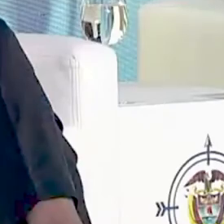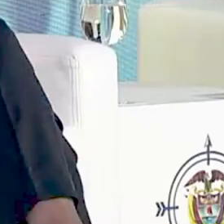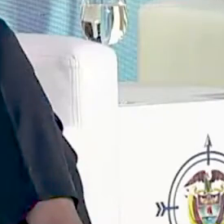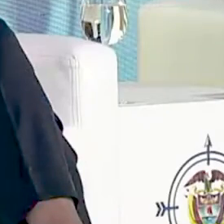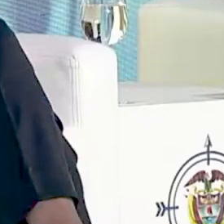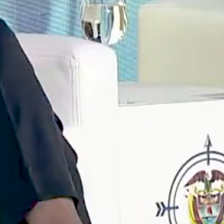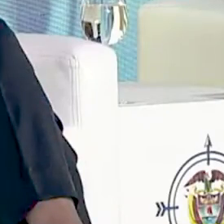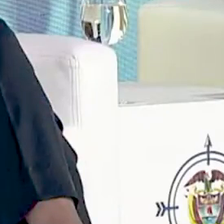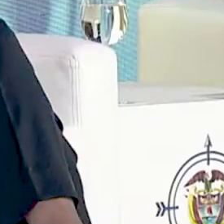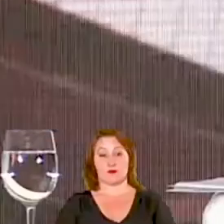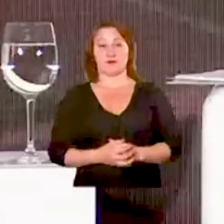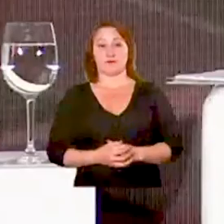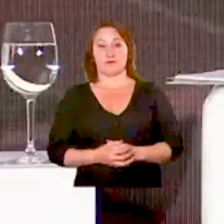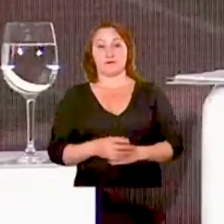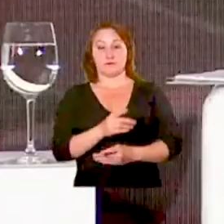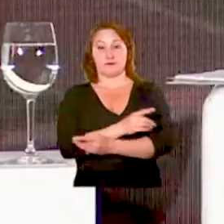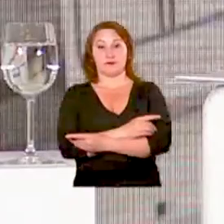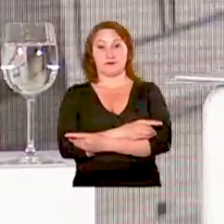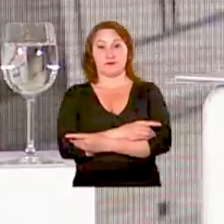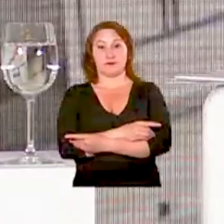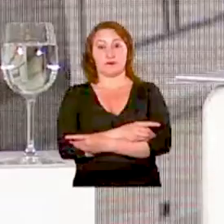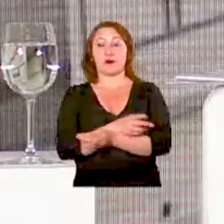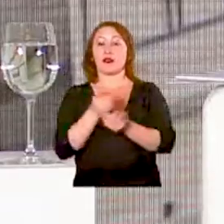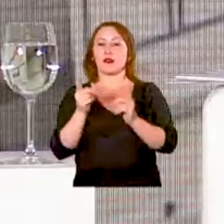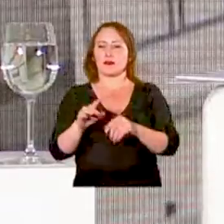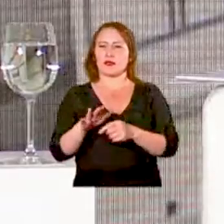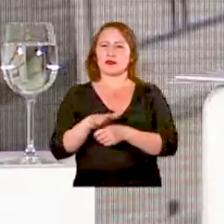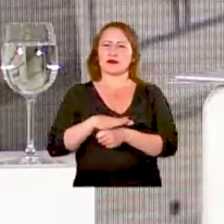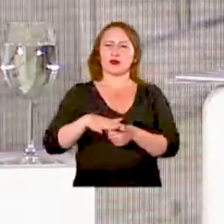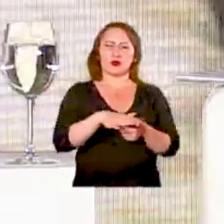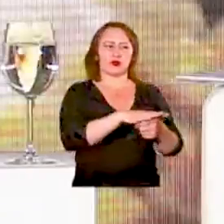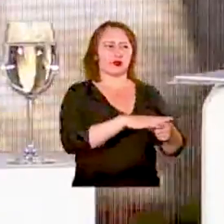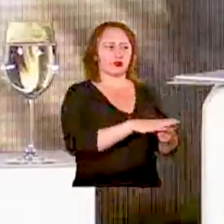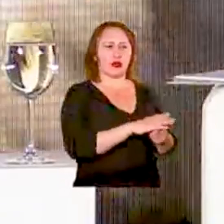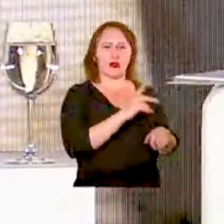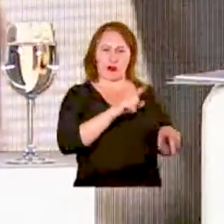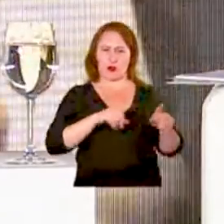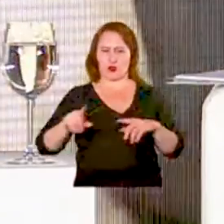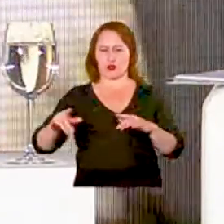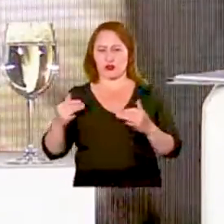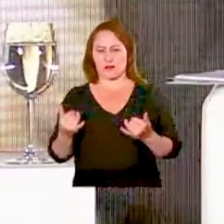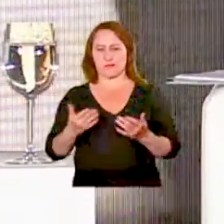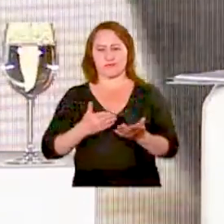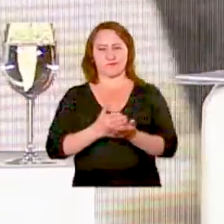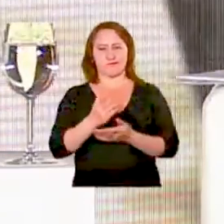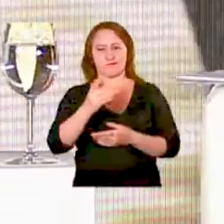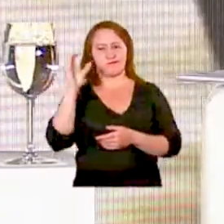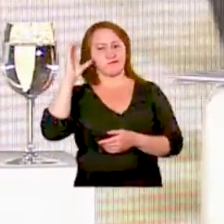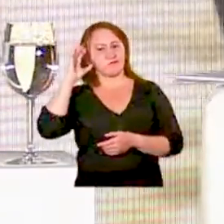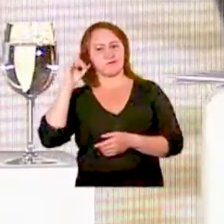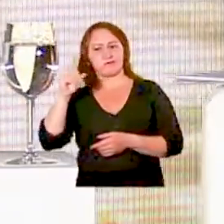servidor. Muchas circunstancias, como algunas de las que estamos viviendo, de pronto no